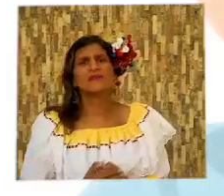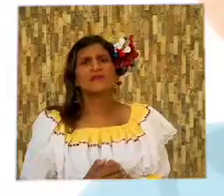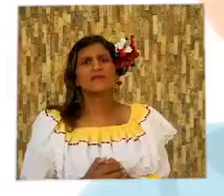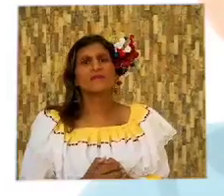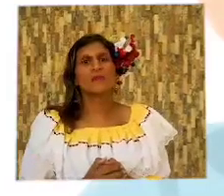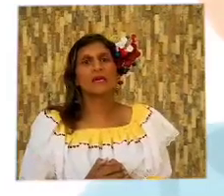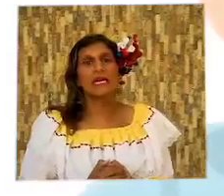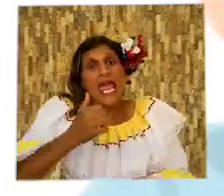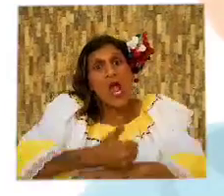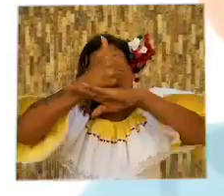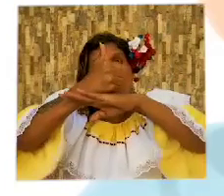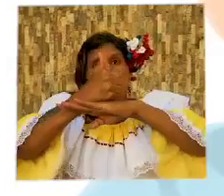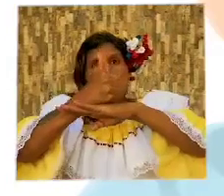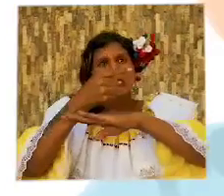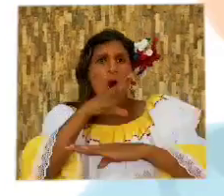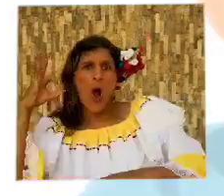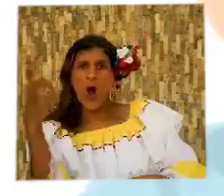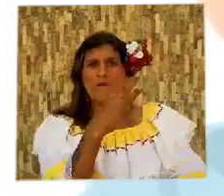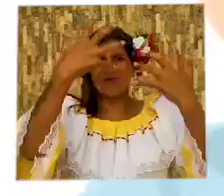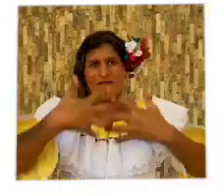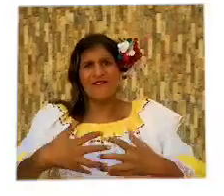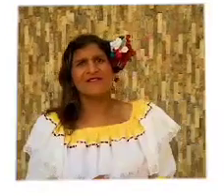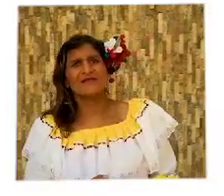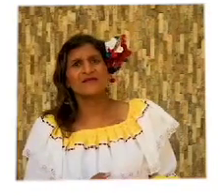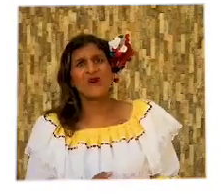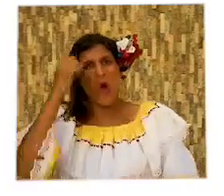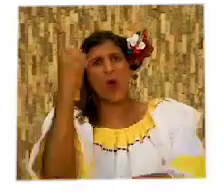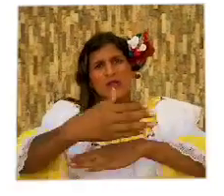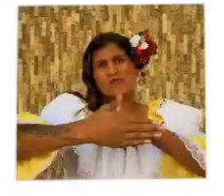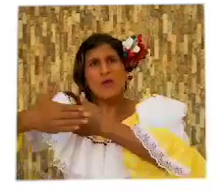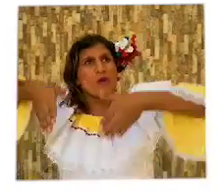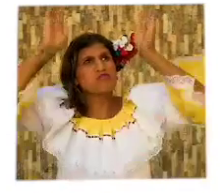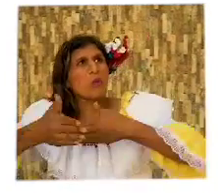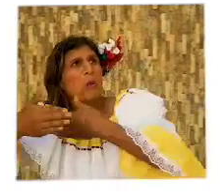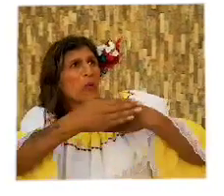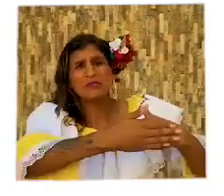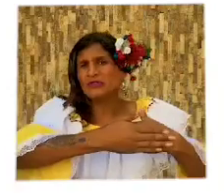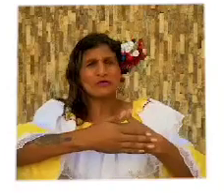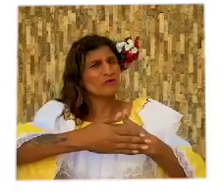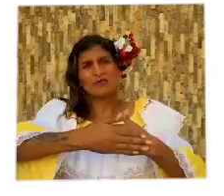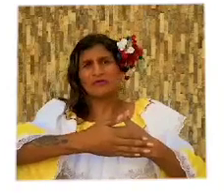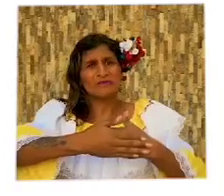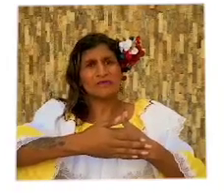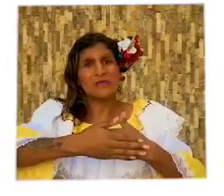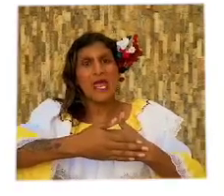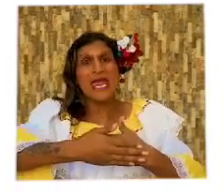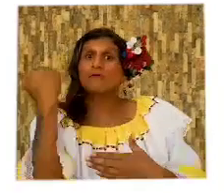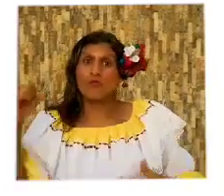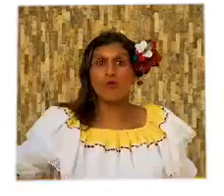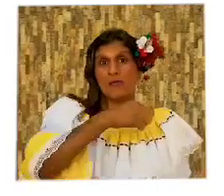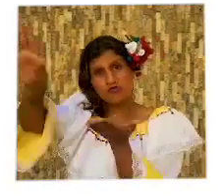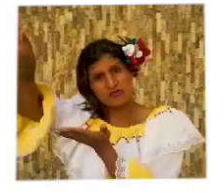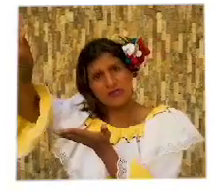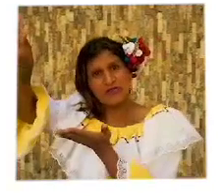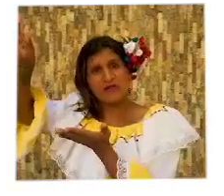muerte de las obreras que se encontraban en el interior de la fábrica. ¡Qué señor este tan descarado, tan atrevido! ¡Cerrar las